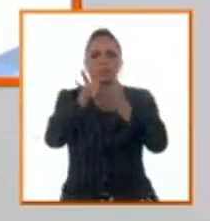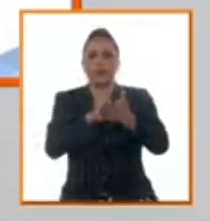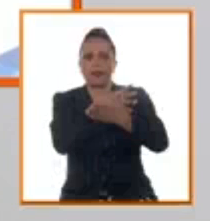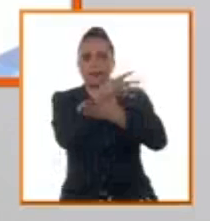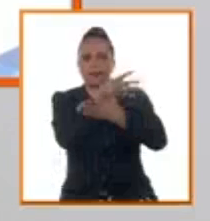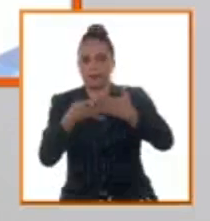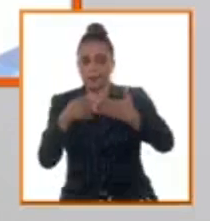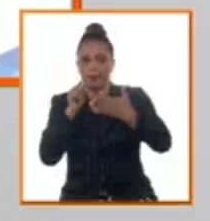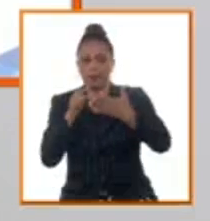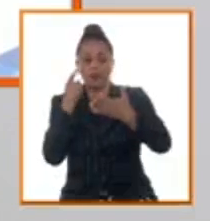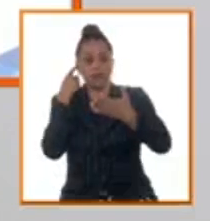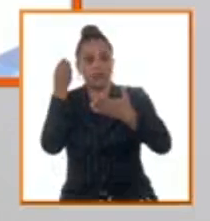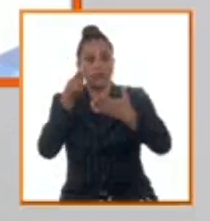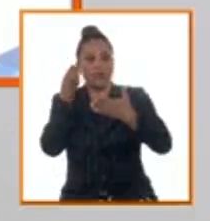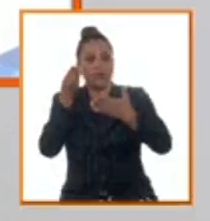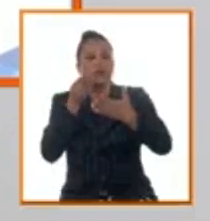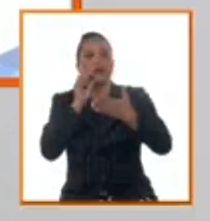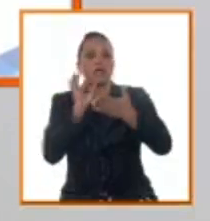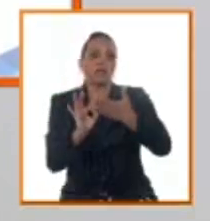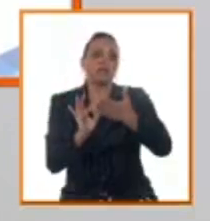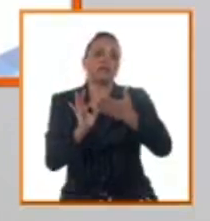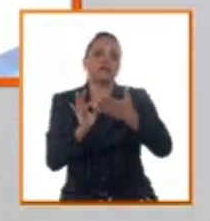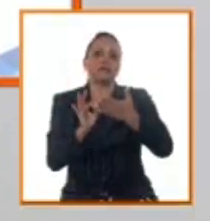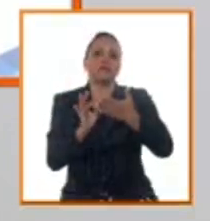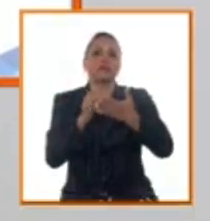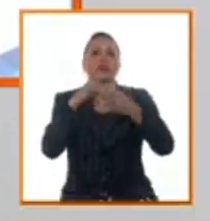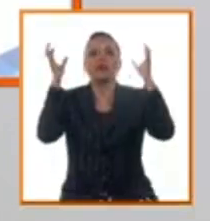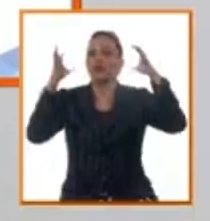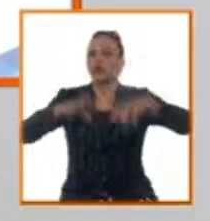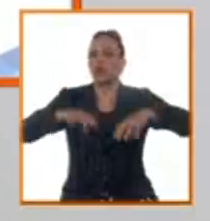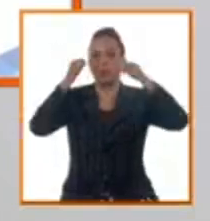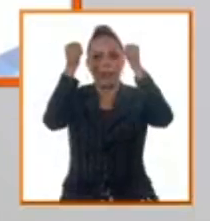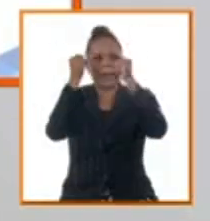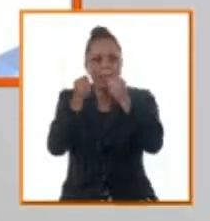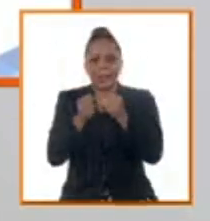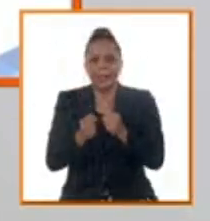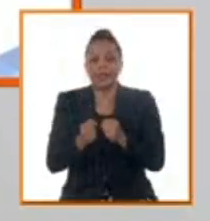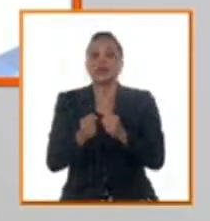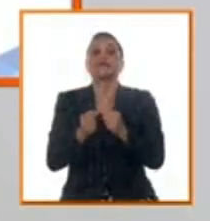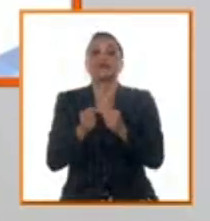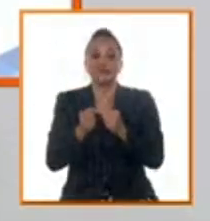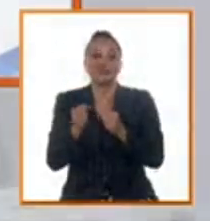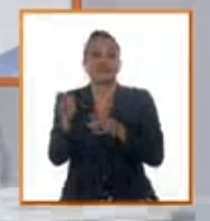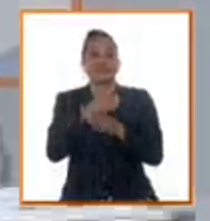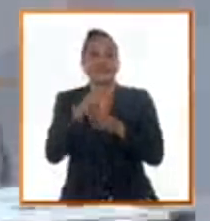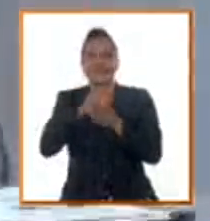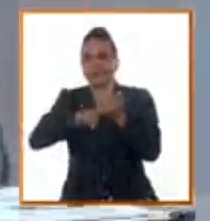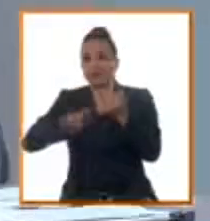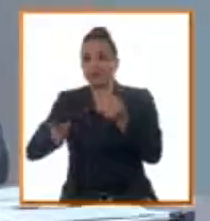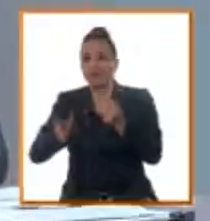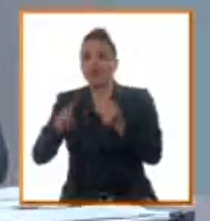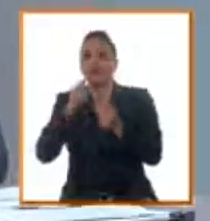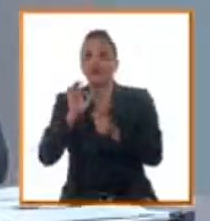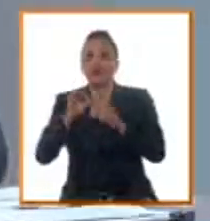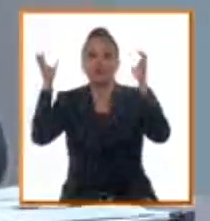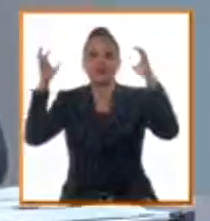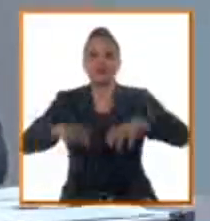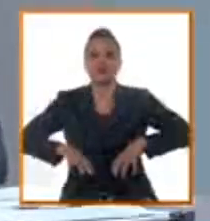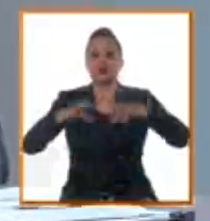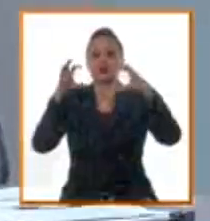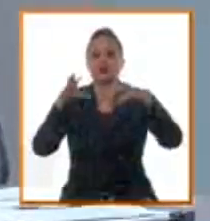provincia fundamentalmente, pues ha sido eso. O sea, lluvia fuerte, lluvia localmente intensa y en definitiva